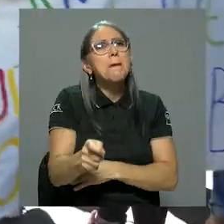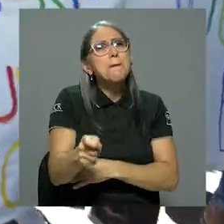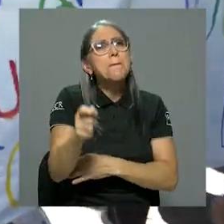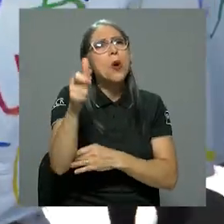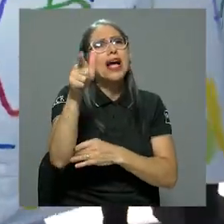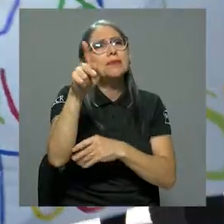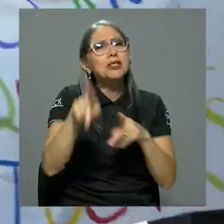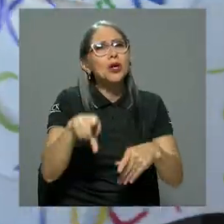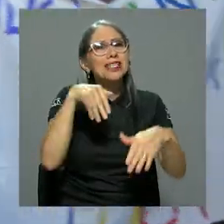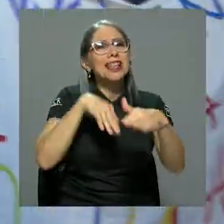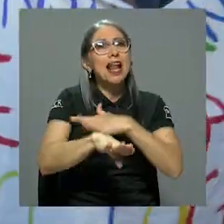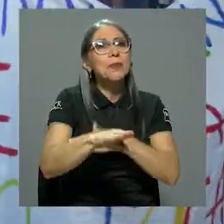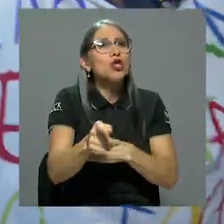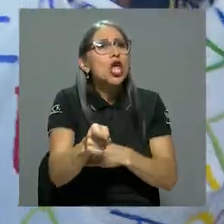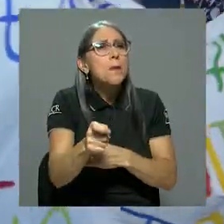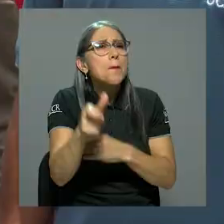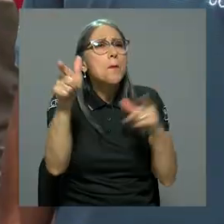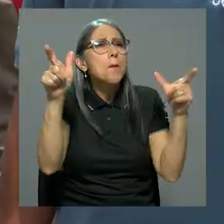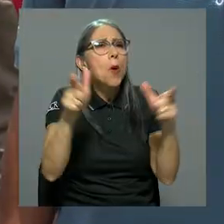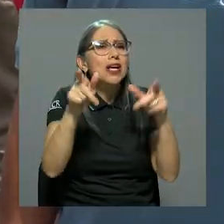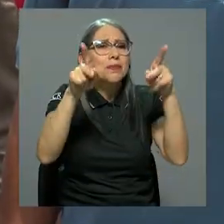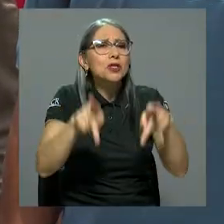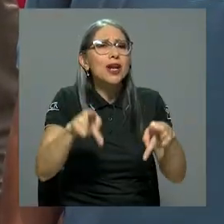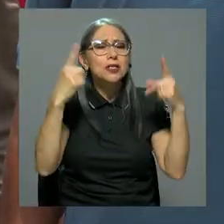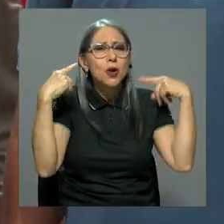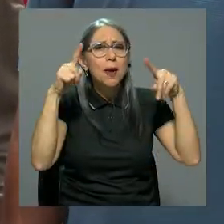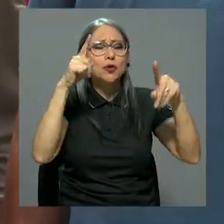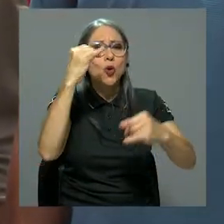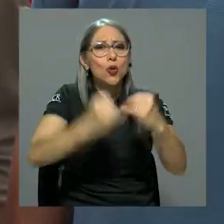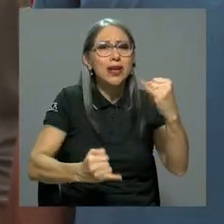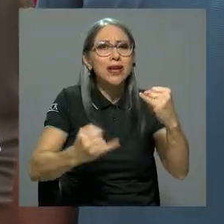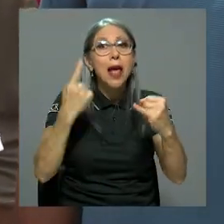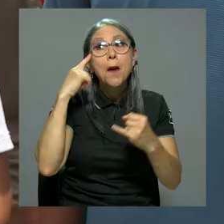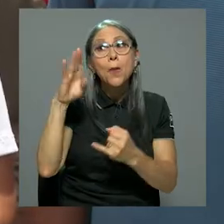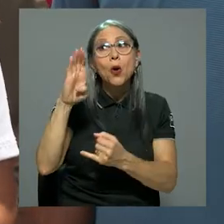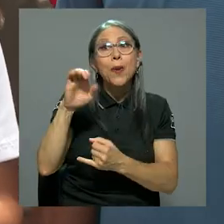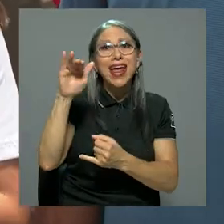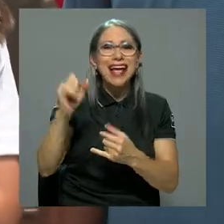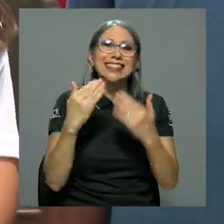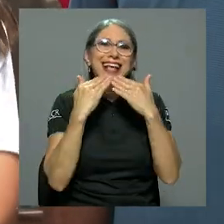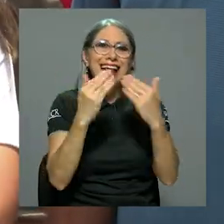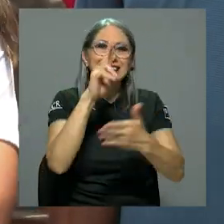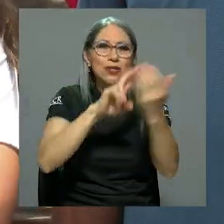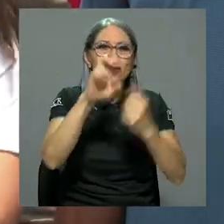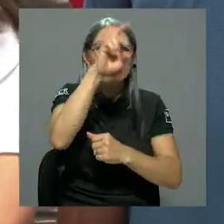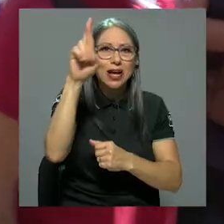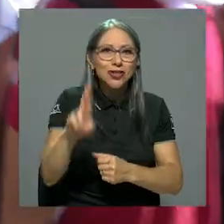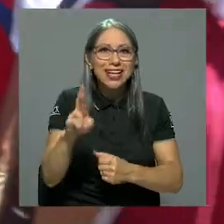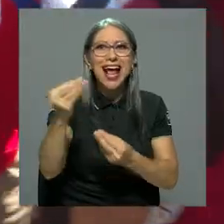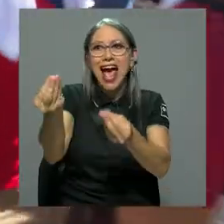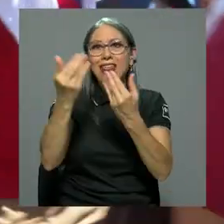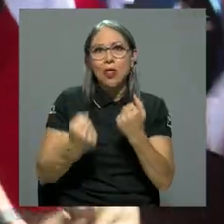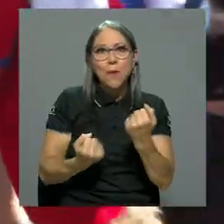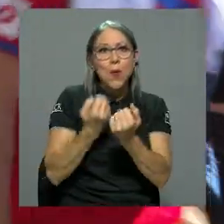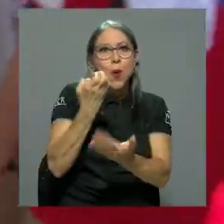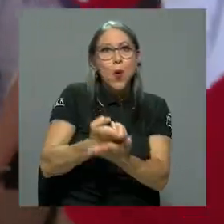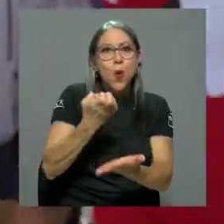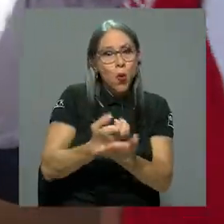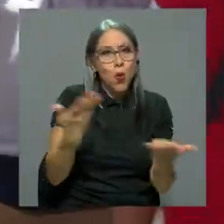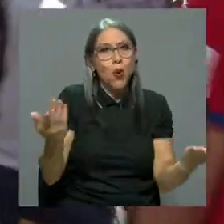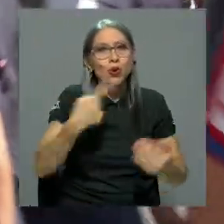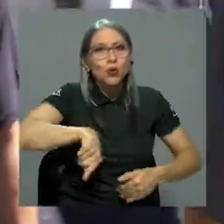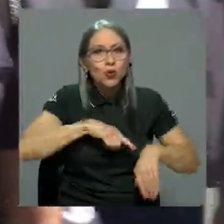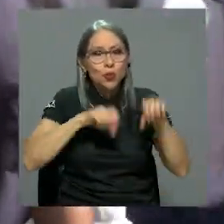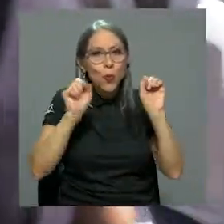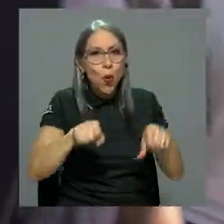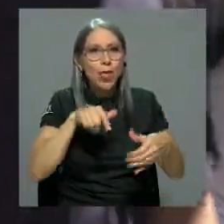pocos entramos y aún así muy pocos logramos concluir por becas. Gracias a la Universidad de Costa Rica, que nos ha dado becas en sus oportunidades y demás,